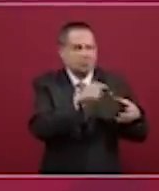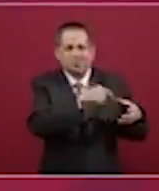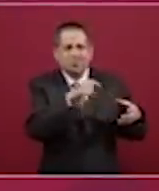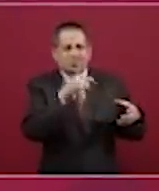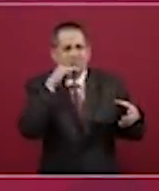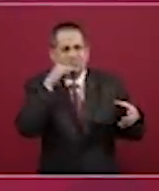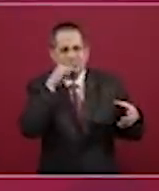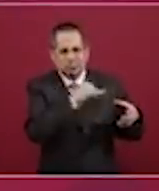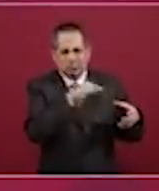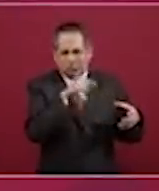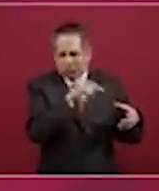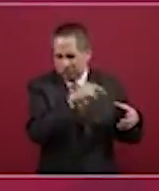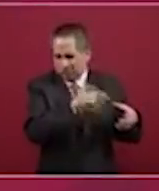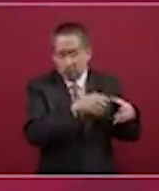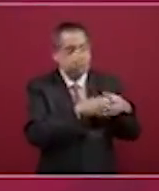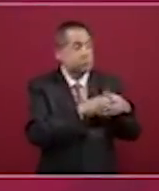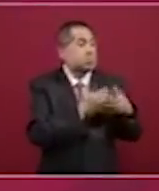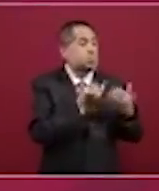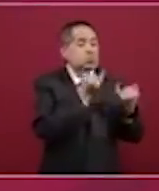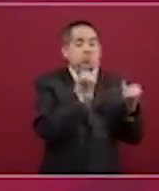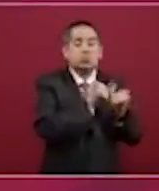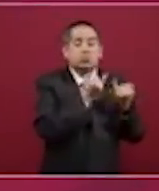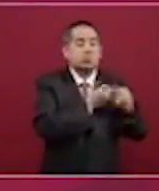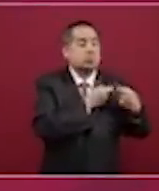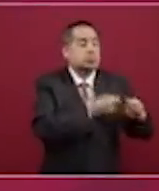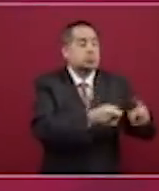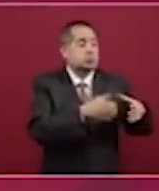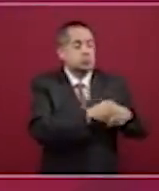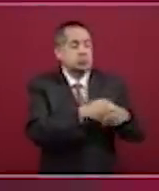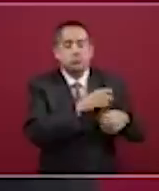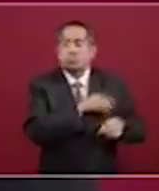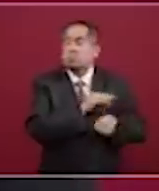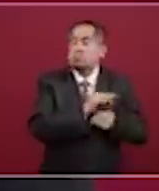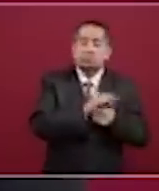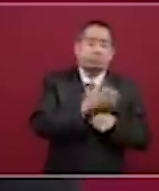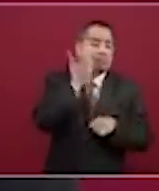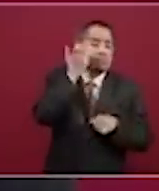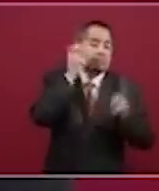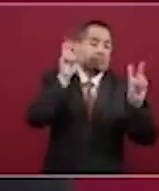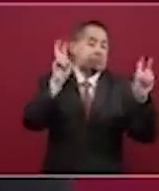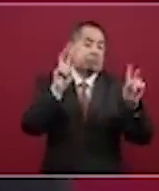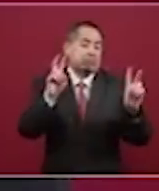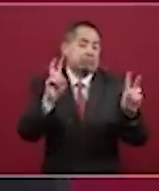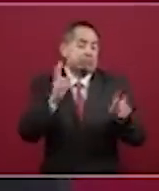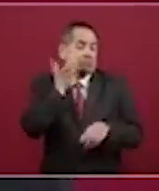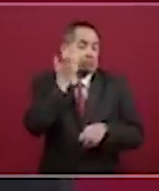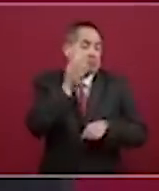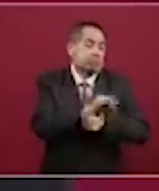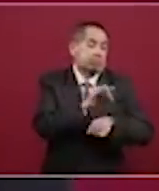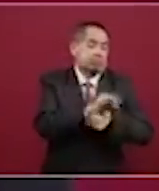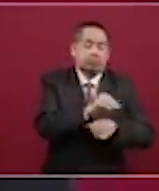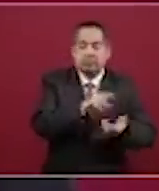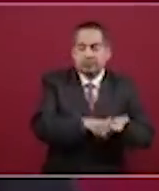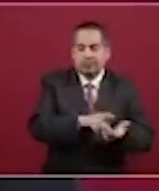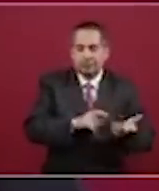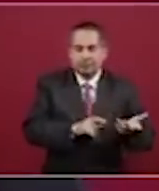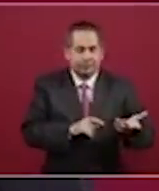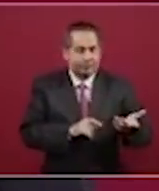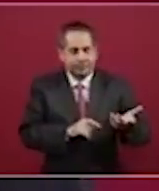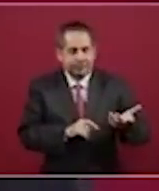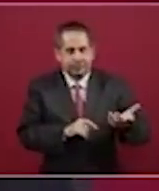hipócrita, que defendía supuestamente, ¿no?, la